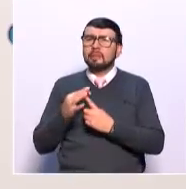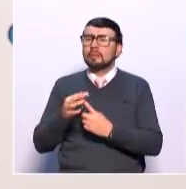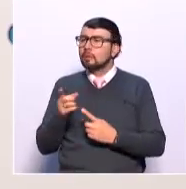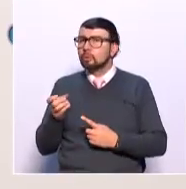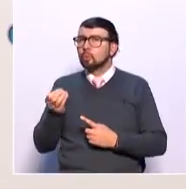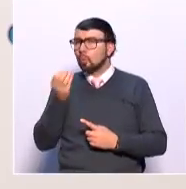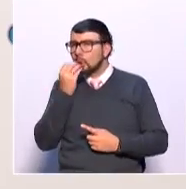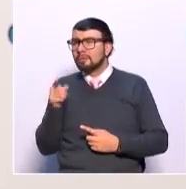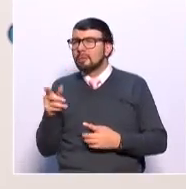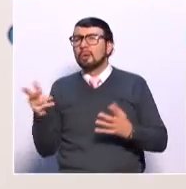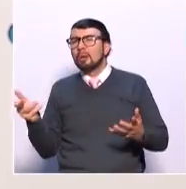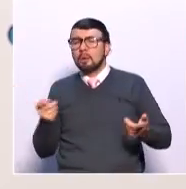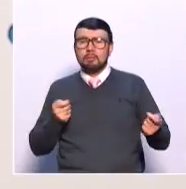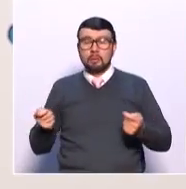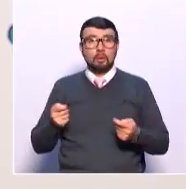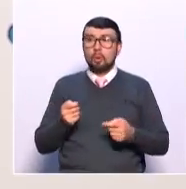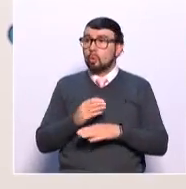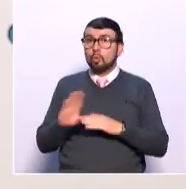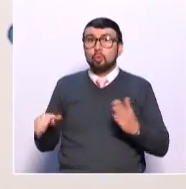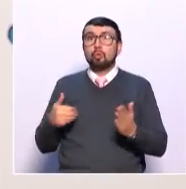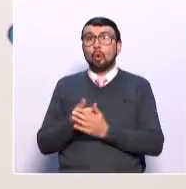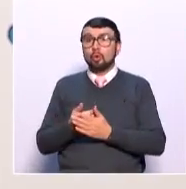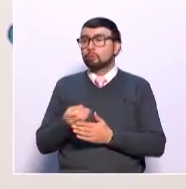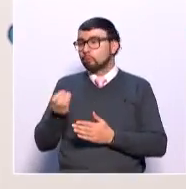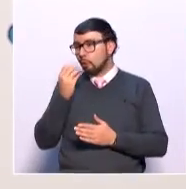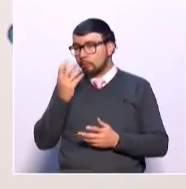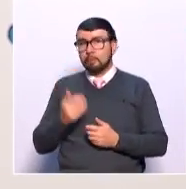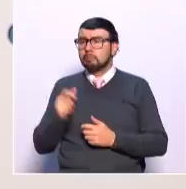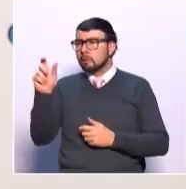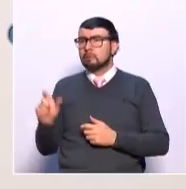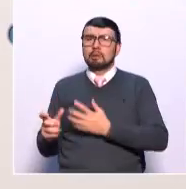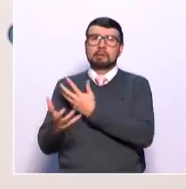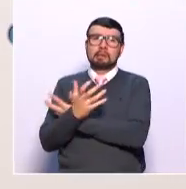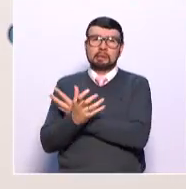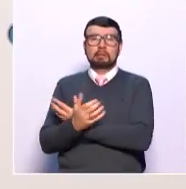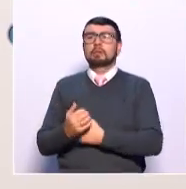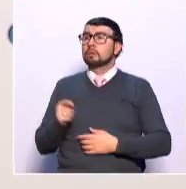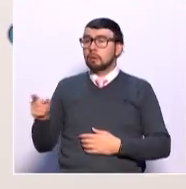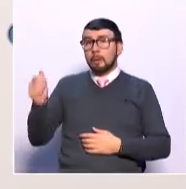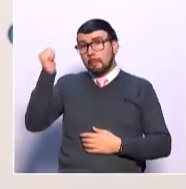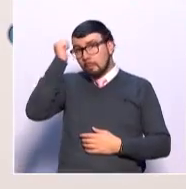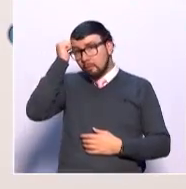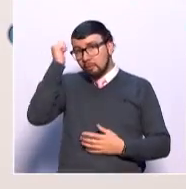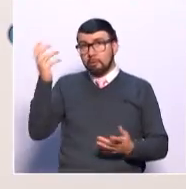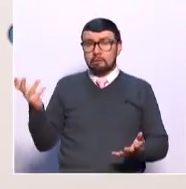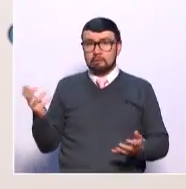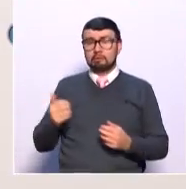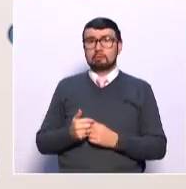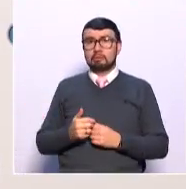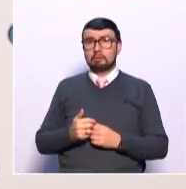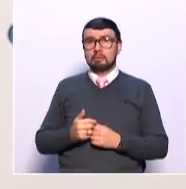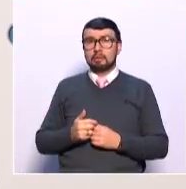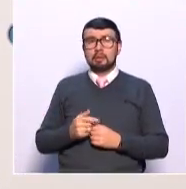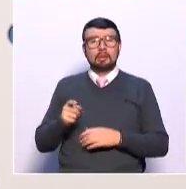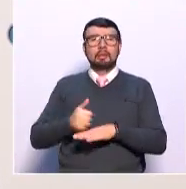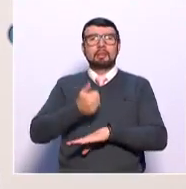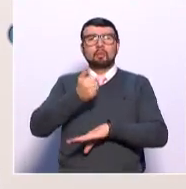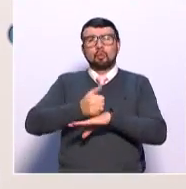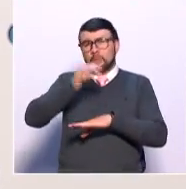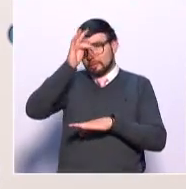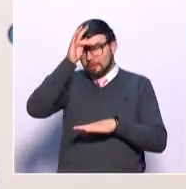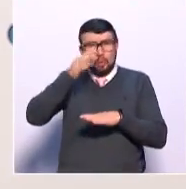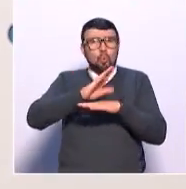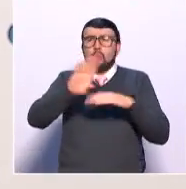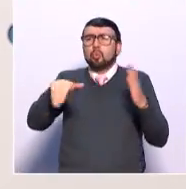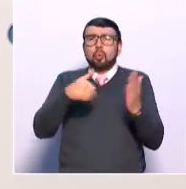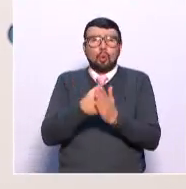pues es que todos comemos el científico el profesor el decano el director del hospital todo